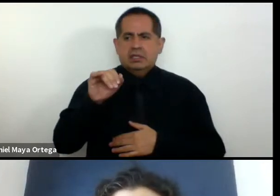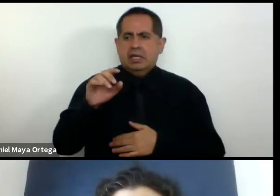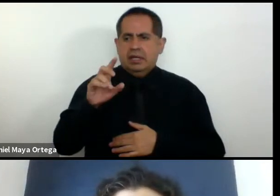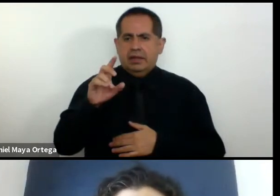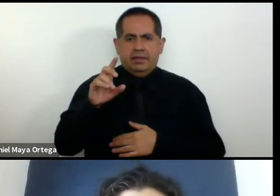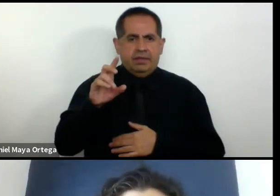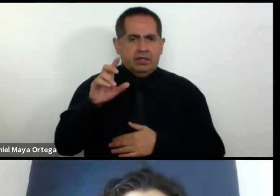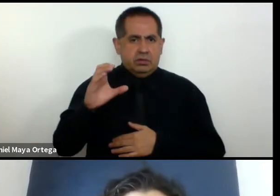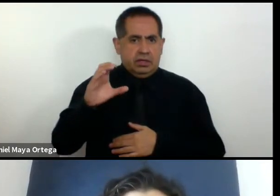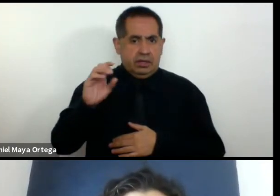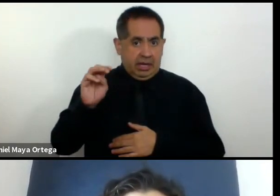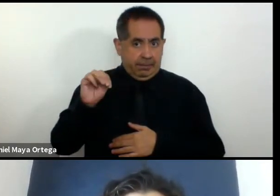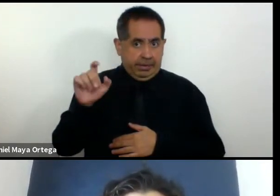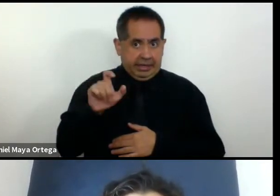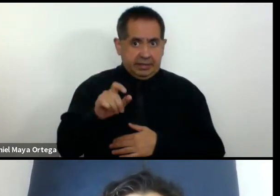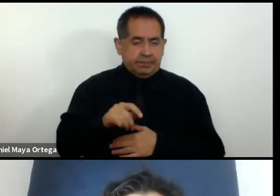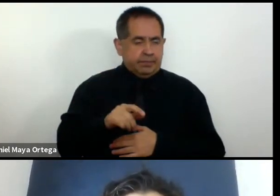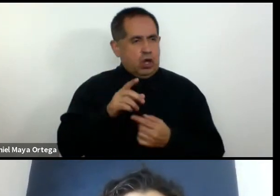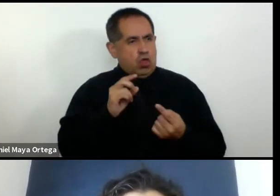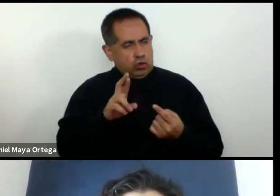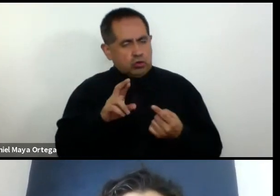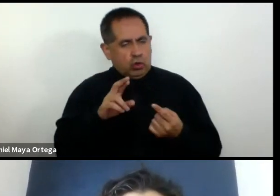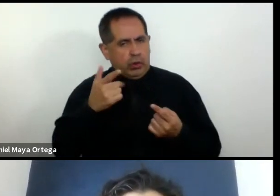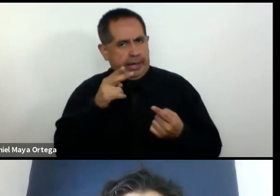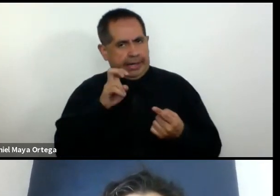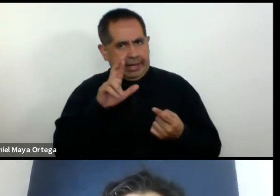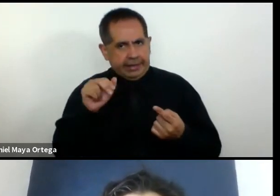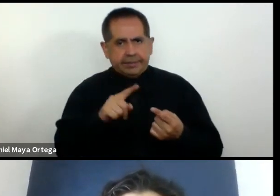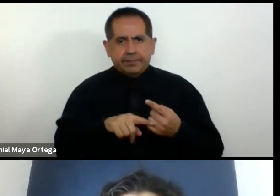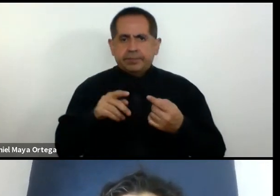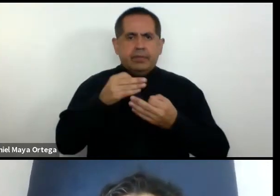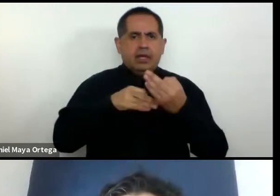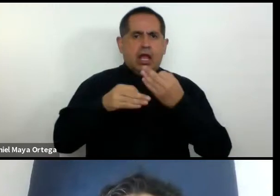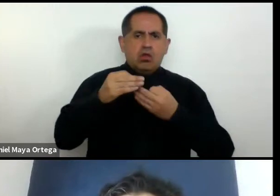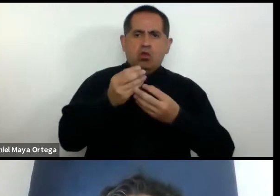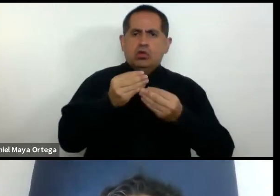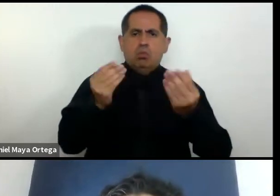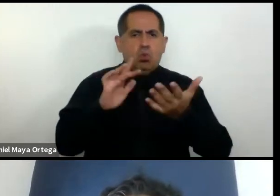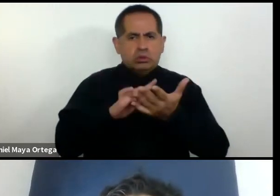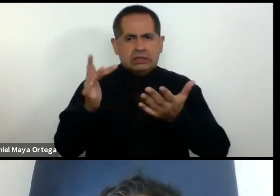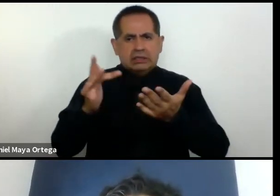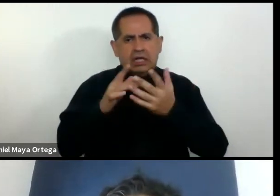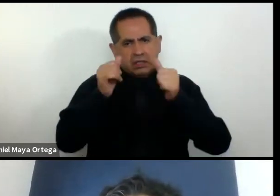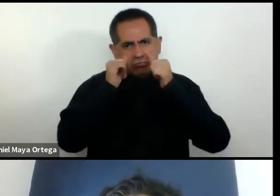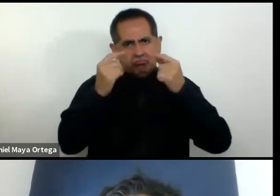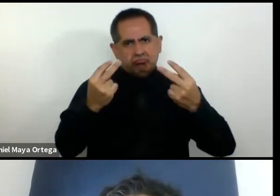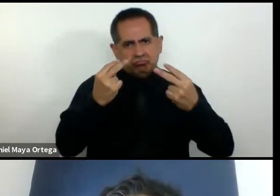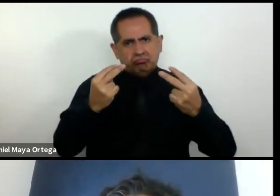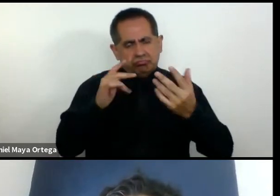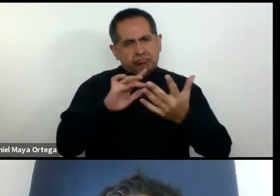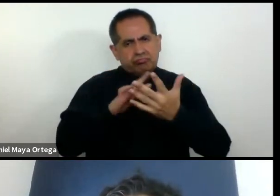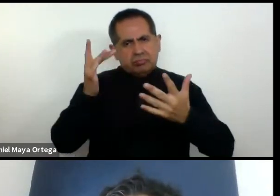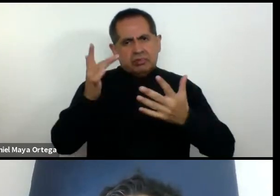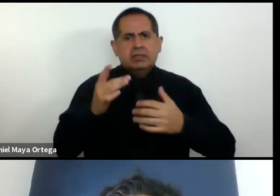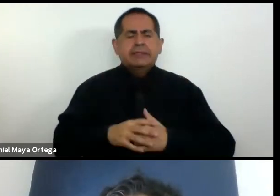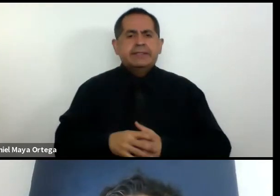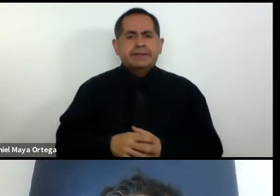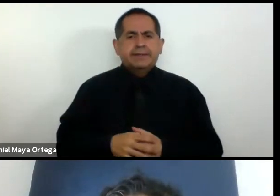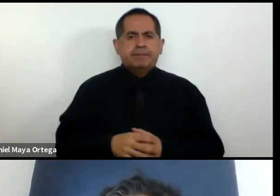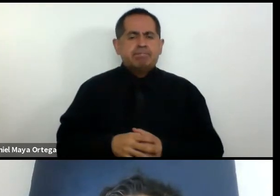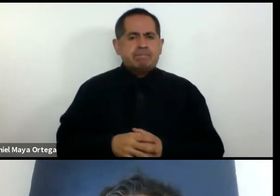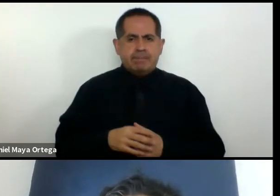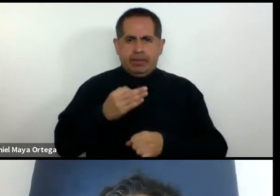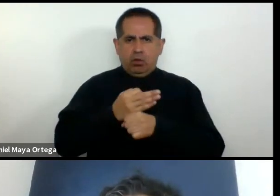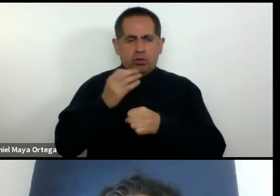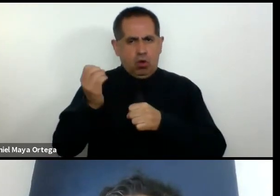Guerra Álvarez, y a todas y todos, muchas gracias por la escucha y por darme